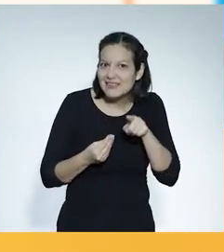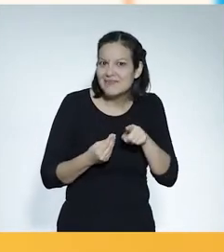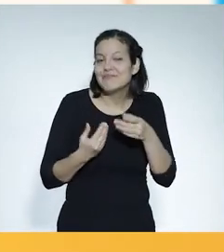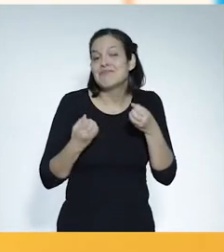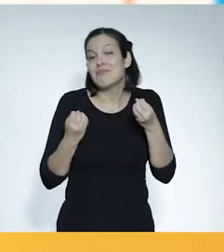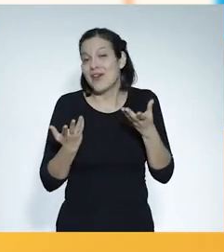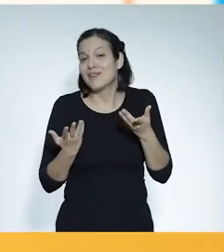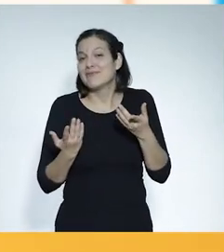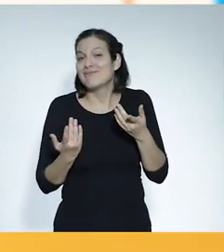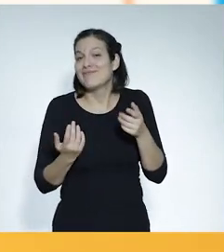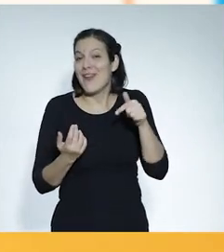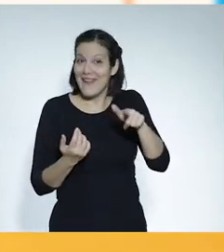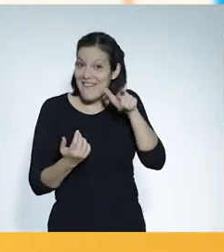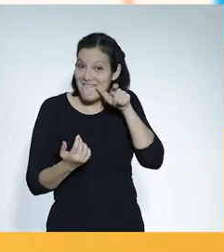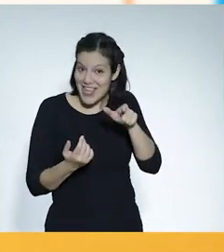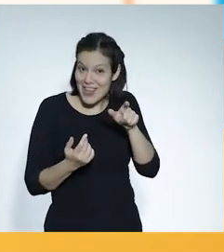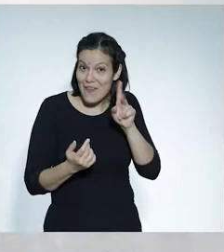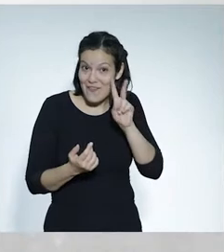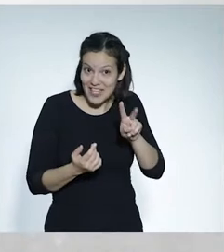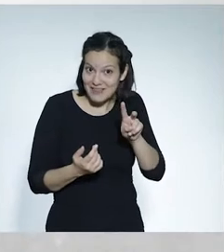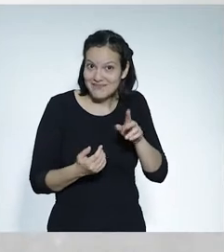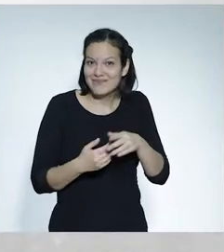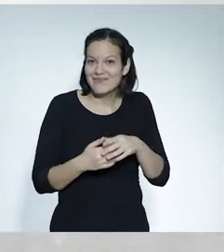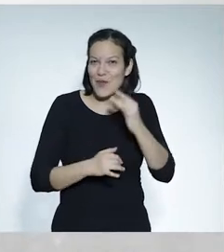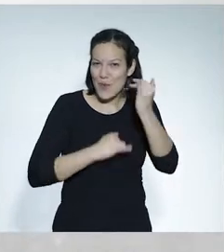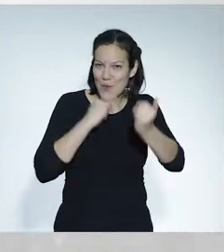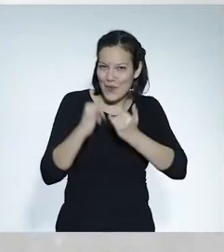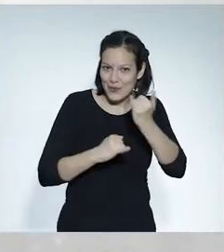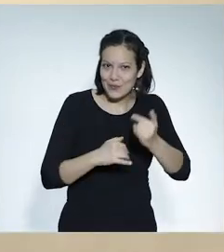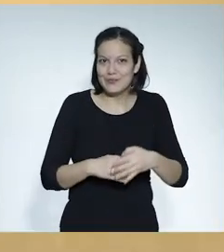que vamos a ver a continuación te lo mostramos.